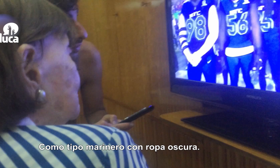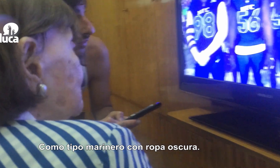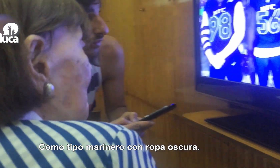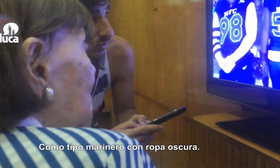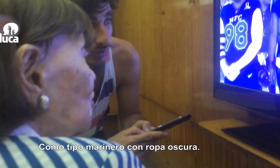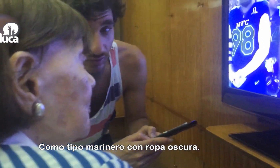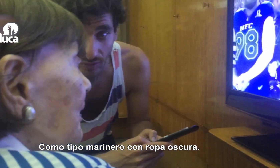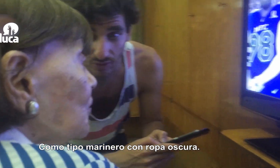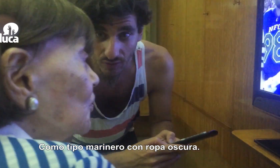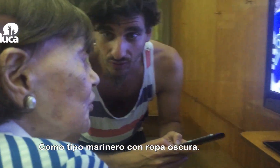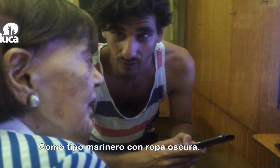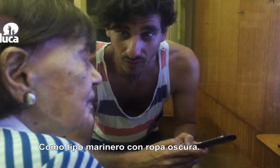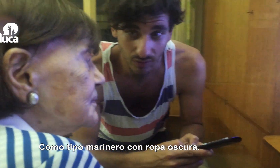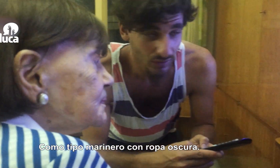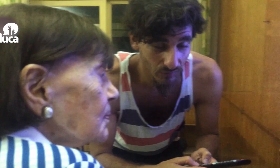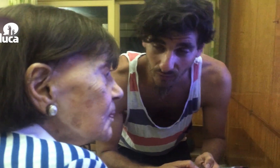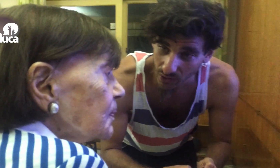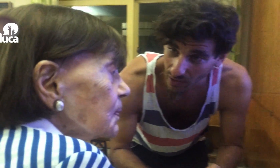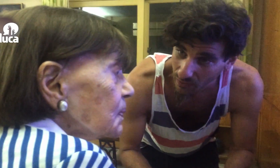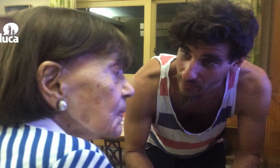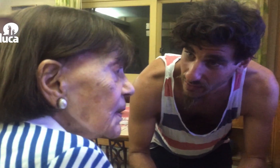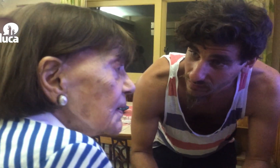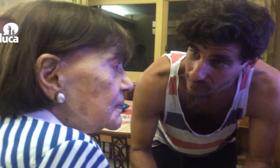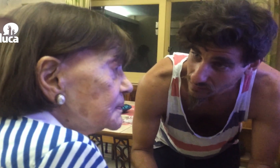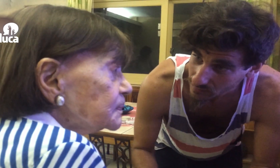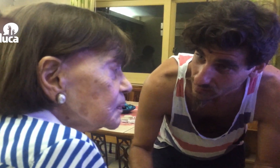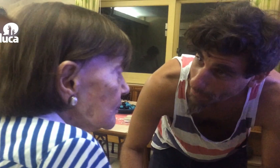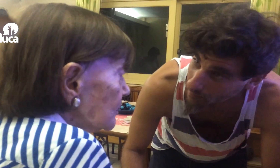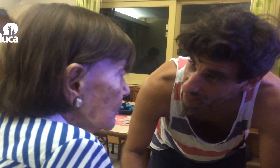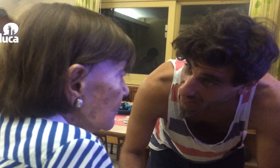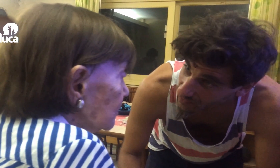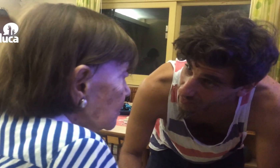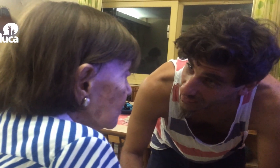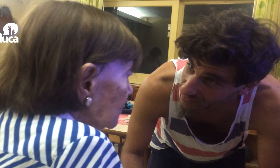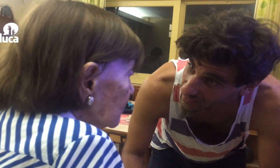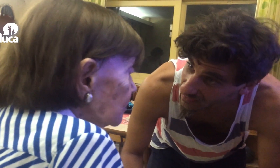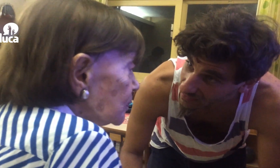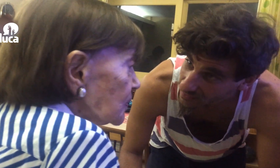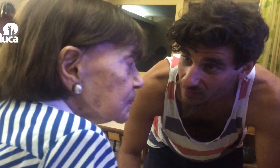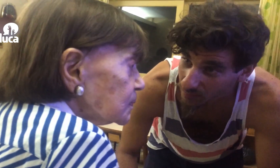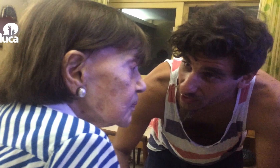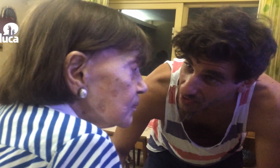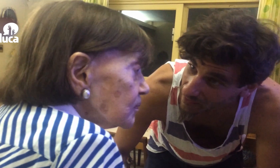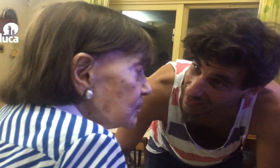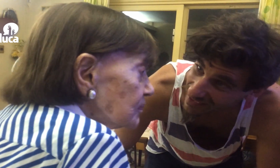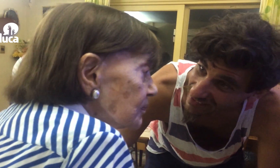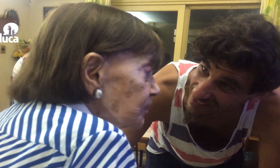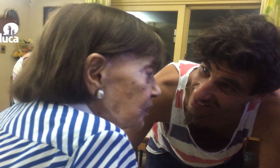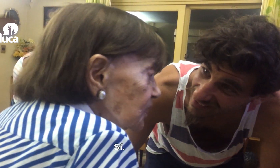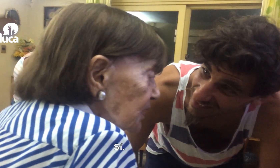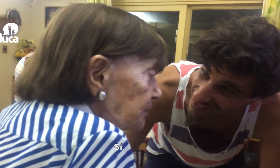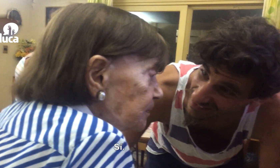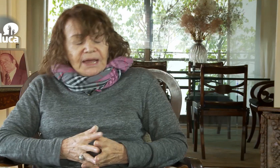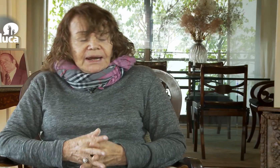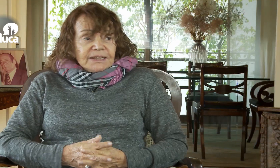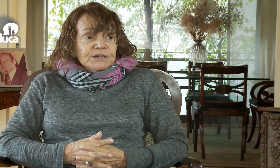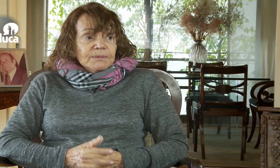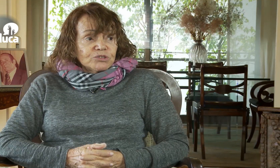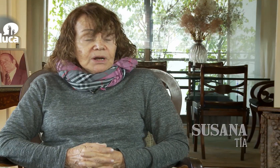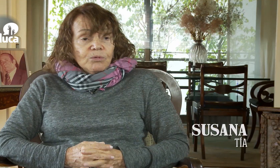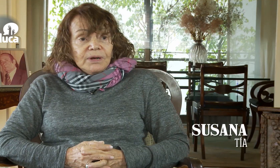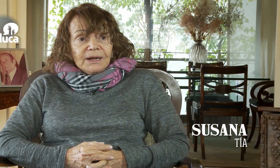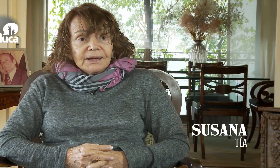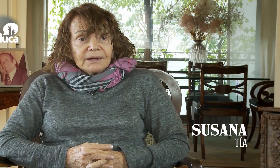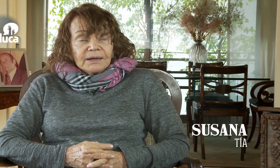marinero con ropa oscura. Bueno, Abue, viste que ve la tele. ¿Podés ver? Sí.